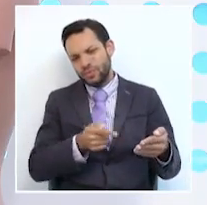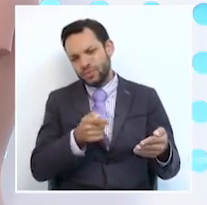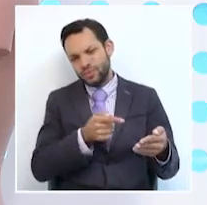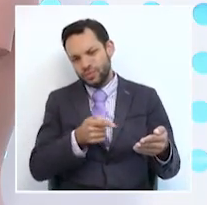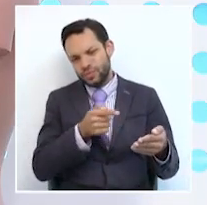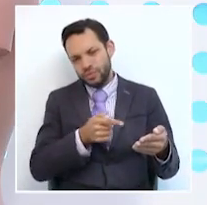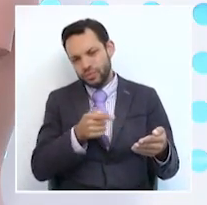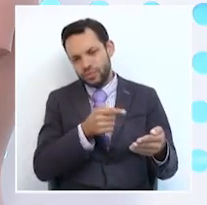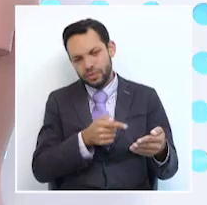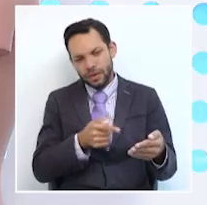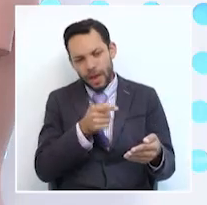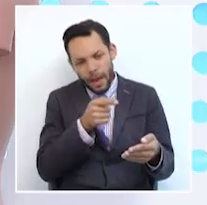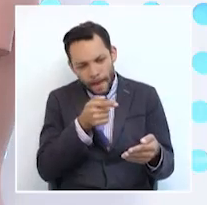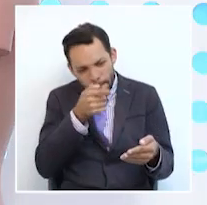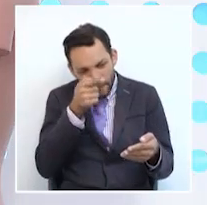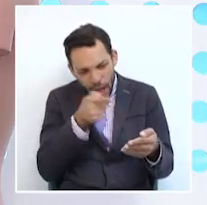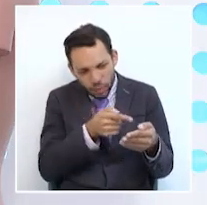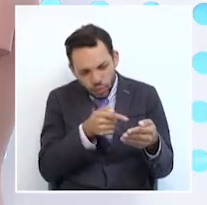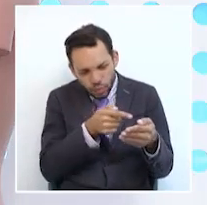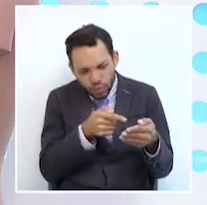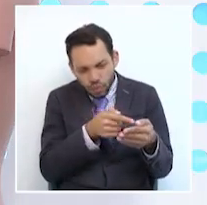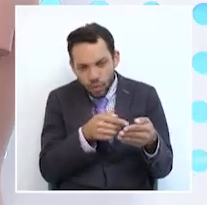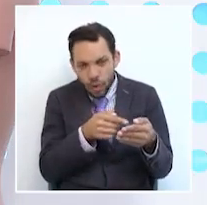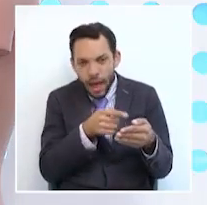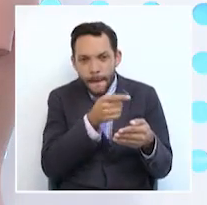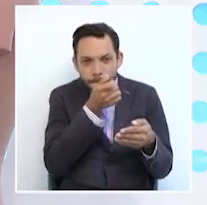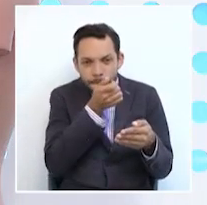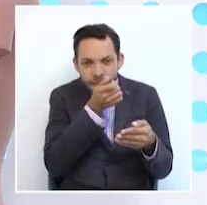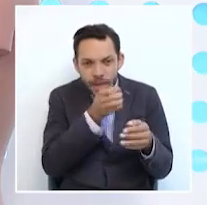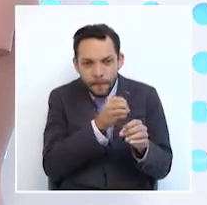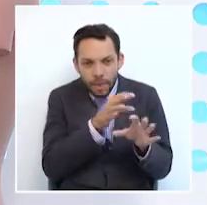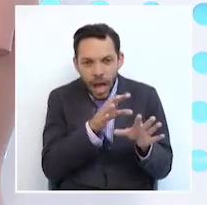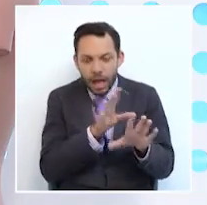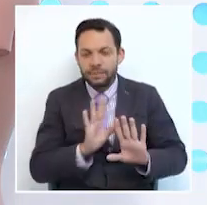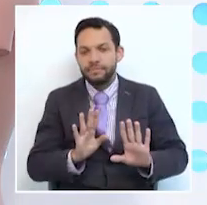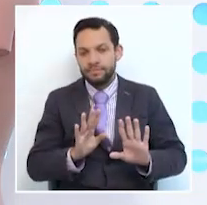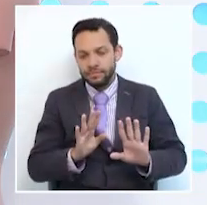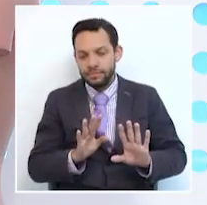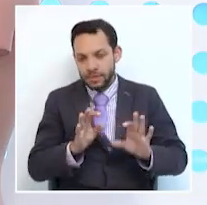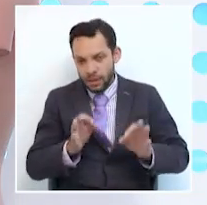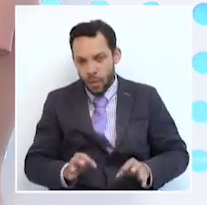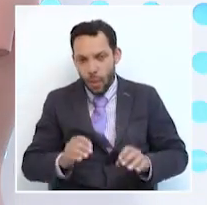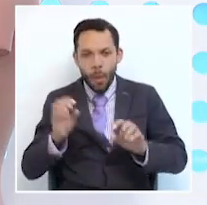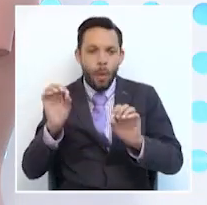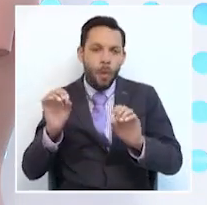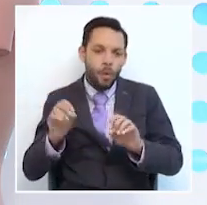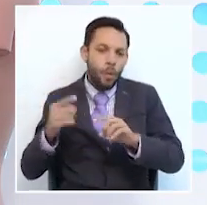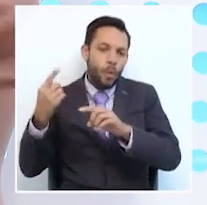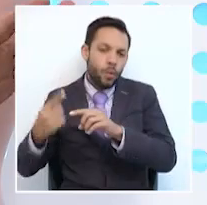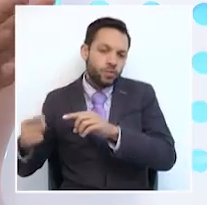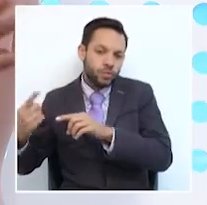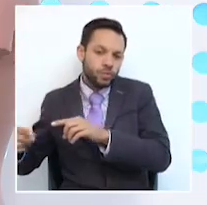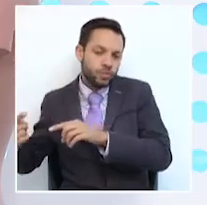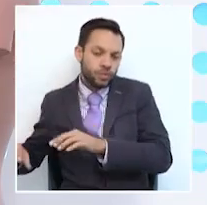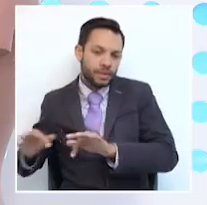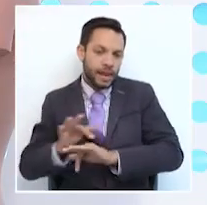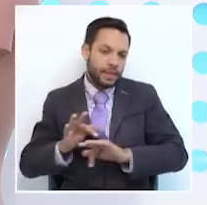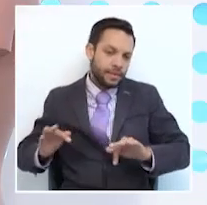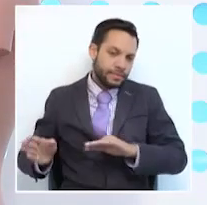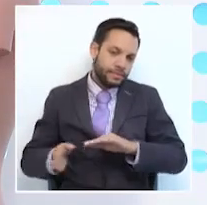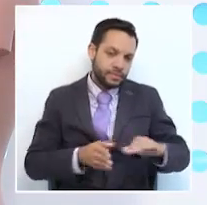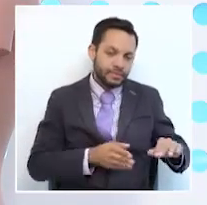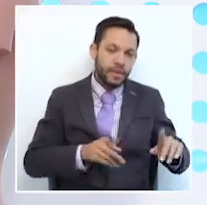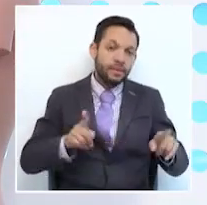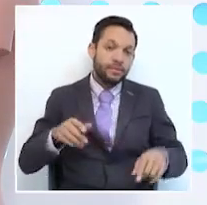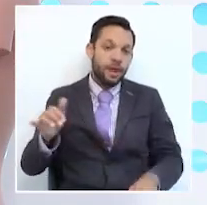cya y uno explota ese cálculo o al ser otro tipo de tratamiento las gaseosas producen